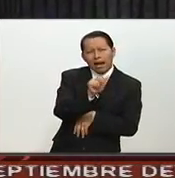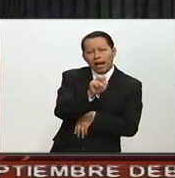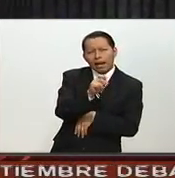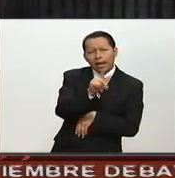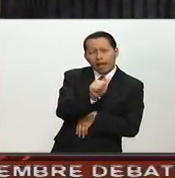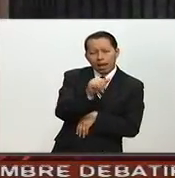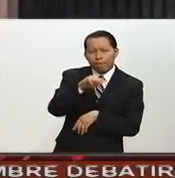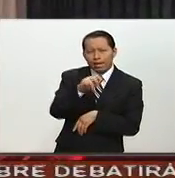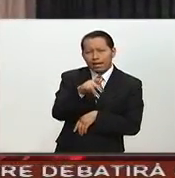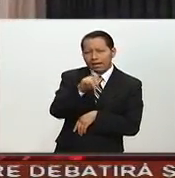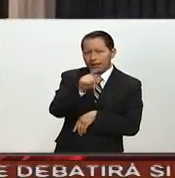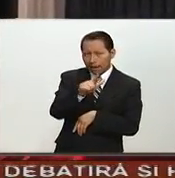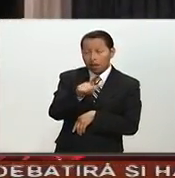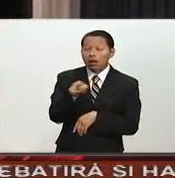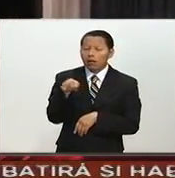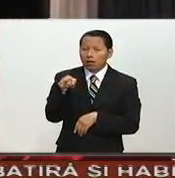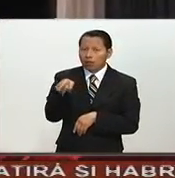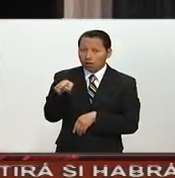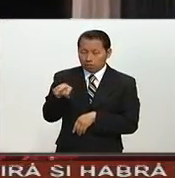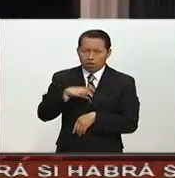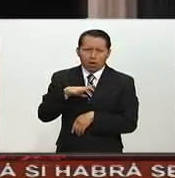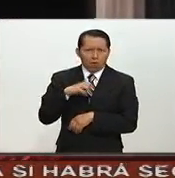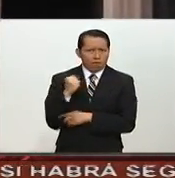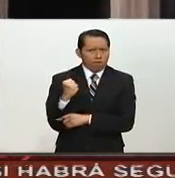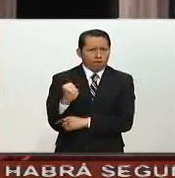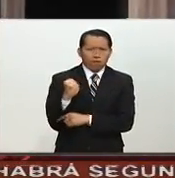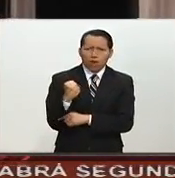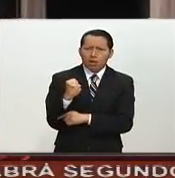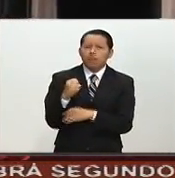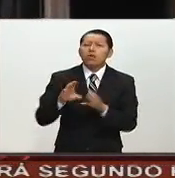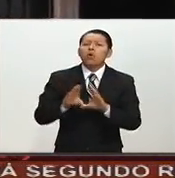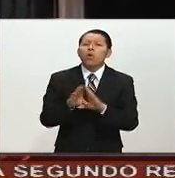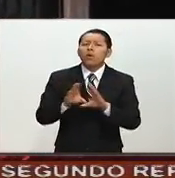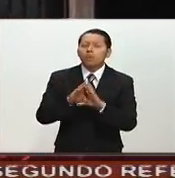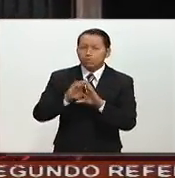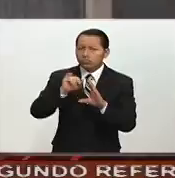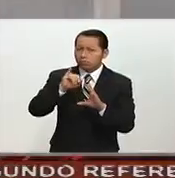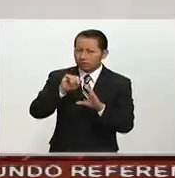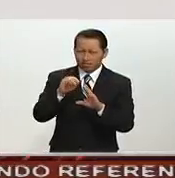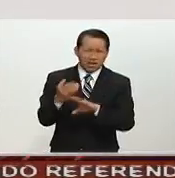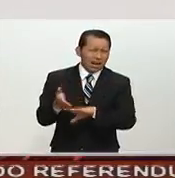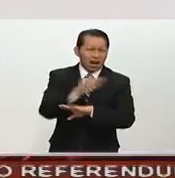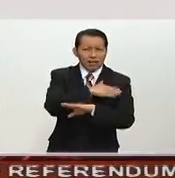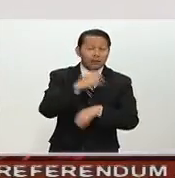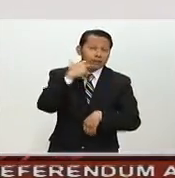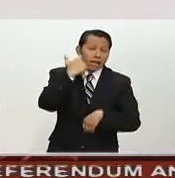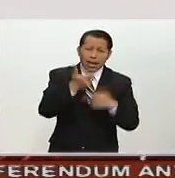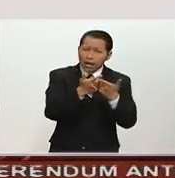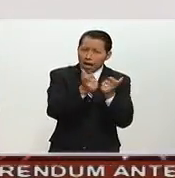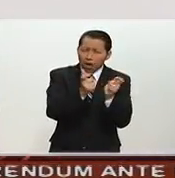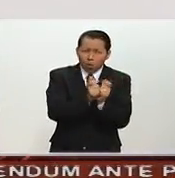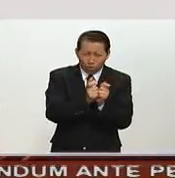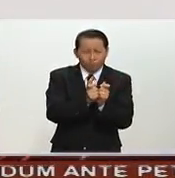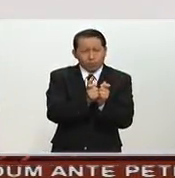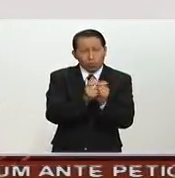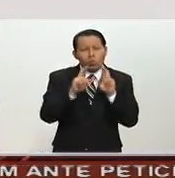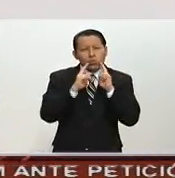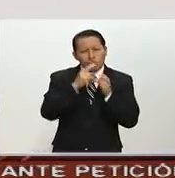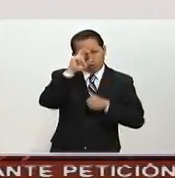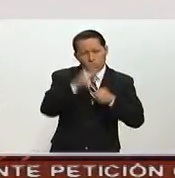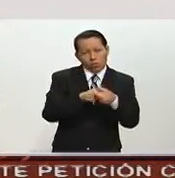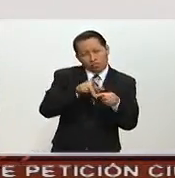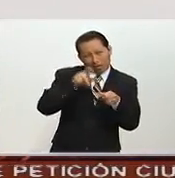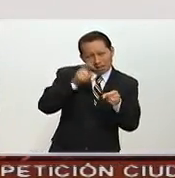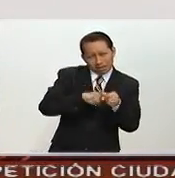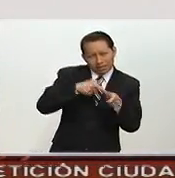es conocida por su mano dura y por posicionarse en favor de que el Reino Unido permaneciera en la Unión Europea, aunque mantuvo un perfil